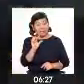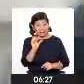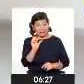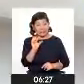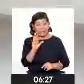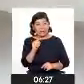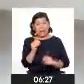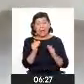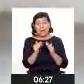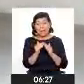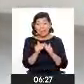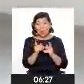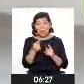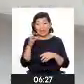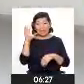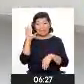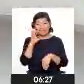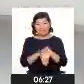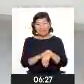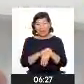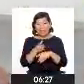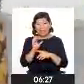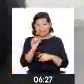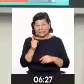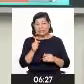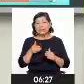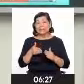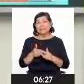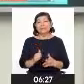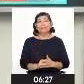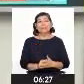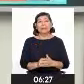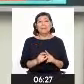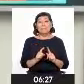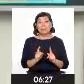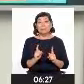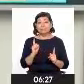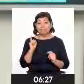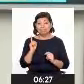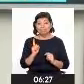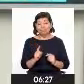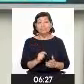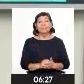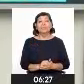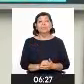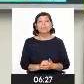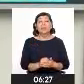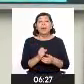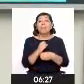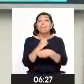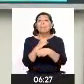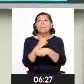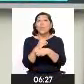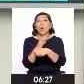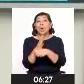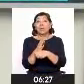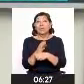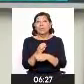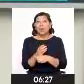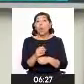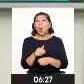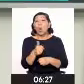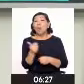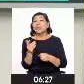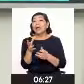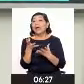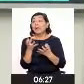una casa cuando fueron capturados. Los logramos ubicar en horas de la madrugada cuando salían a buscar otro